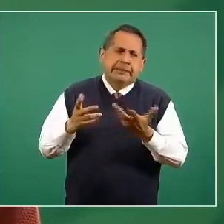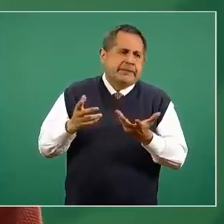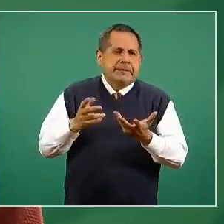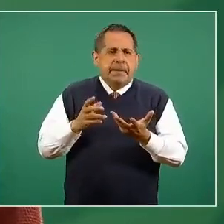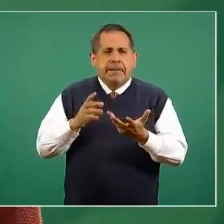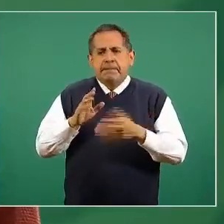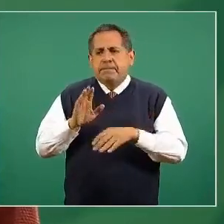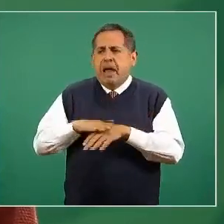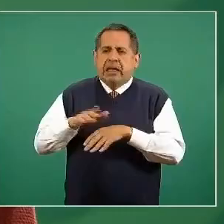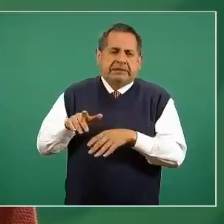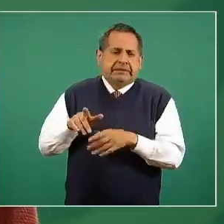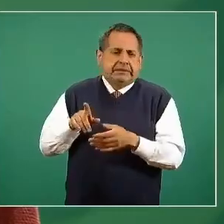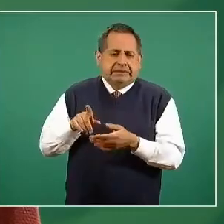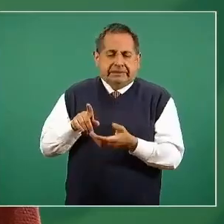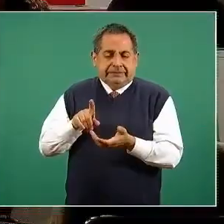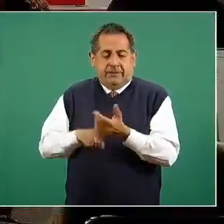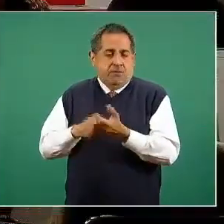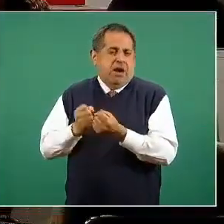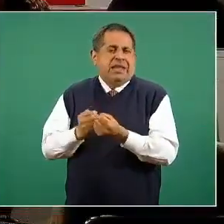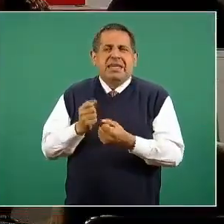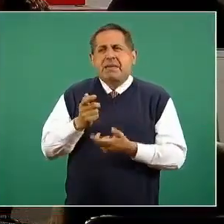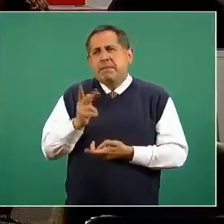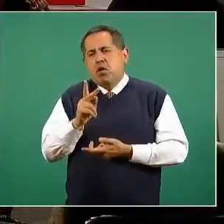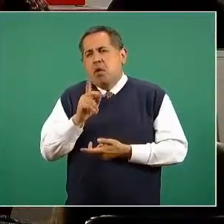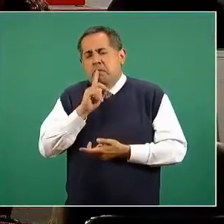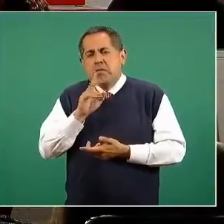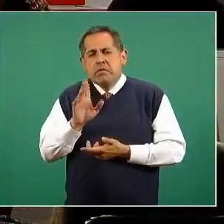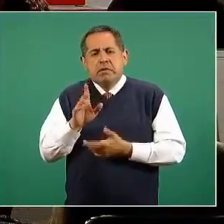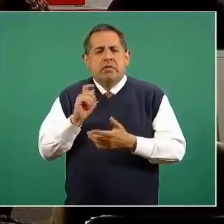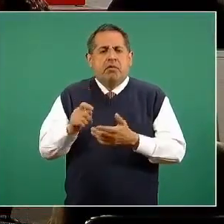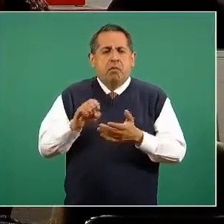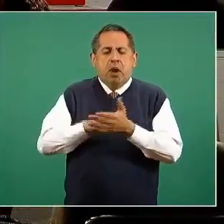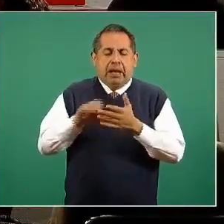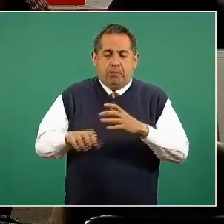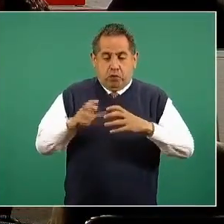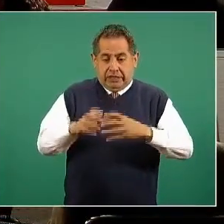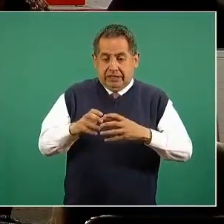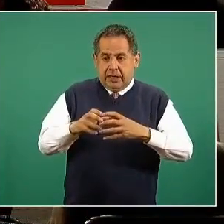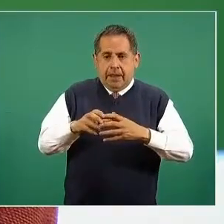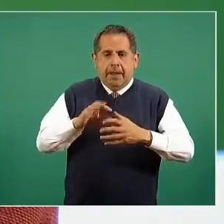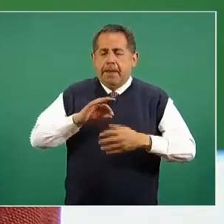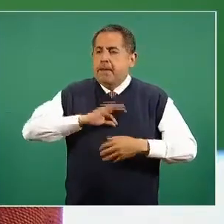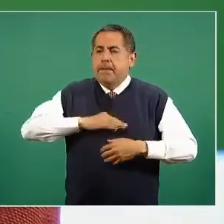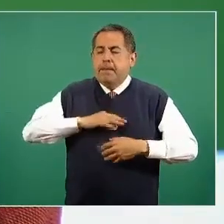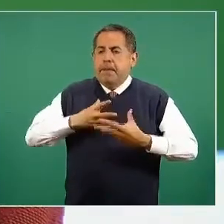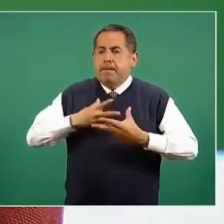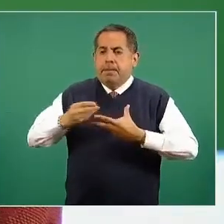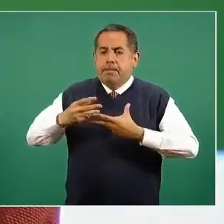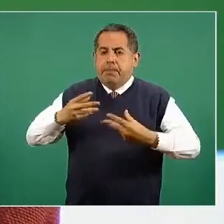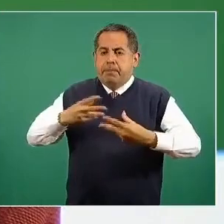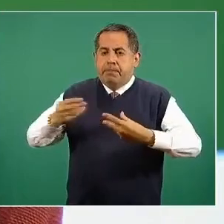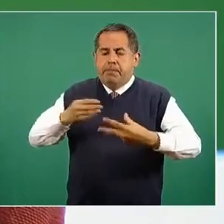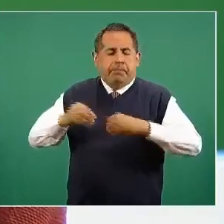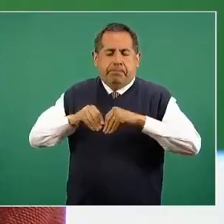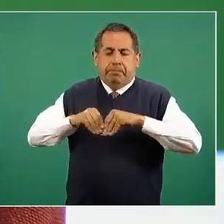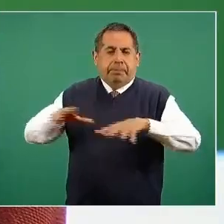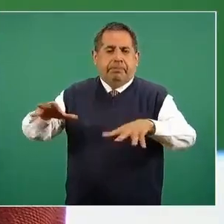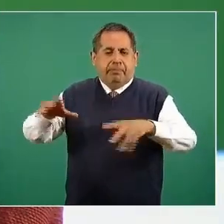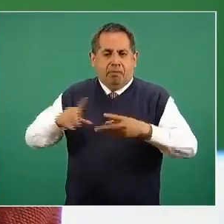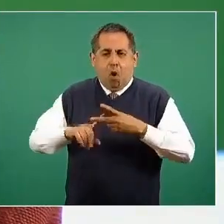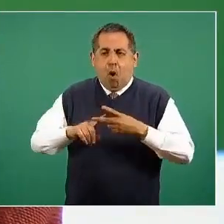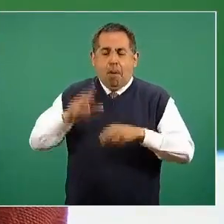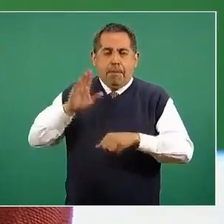biológicas, ecológicas a los virus y hacerles, por ejemplo, más transmisibles o más infectantes o